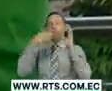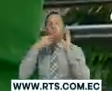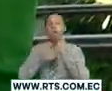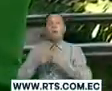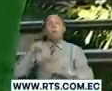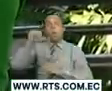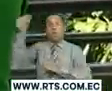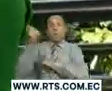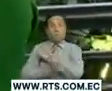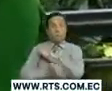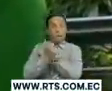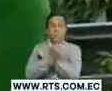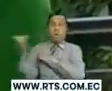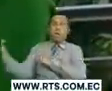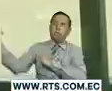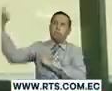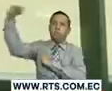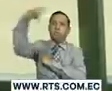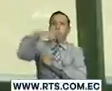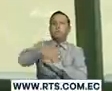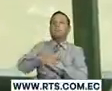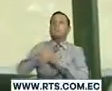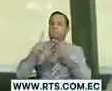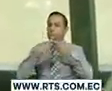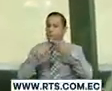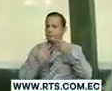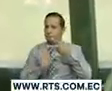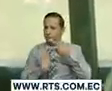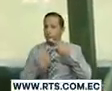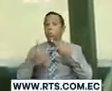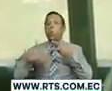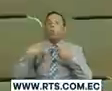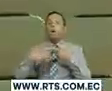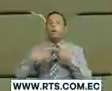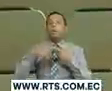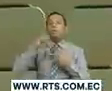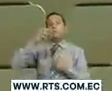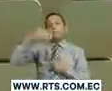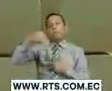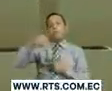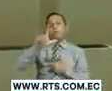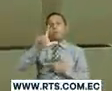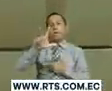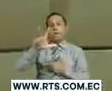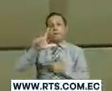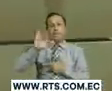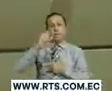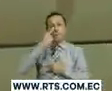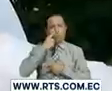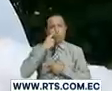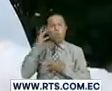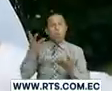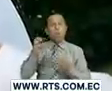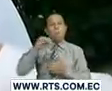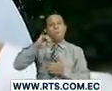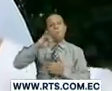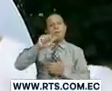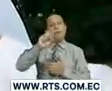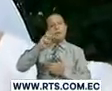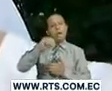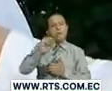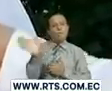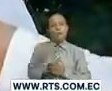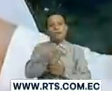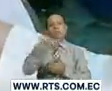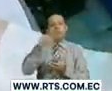dos compañías internacionales, que llegarán este miércoles 3 de junio, procedentes de Miami y Nueva York. Los vuelos comerciales comenzarán